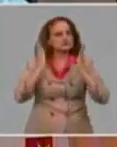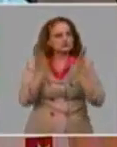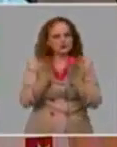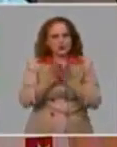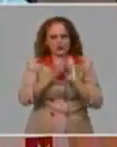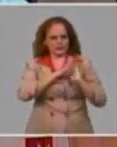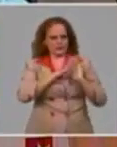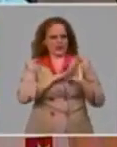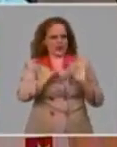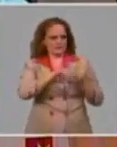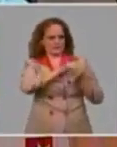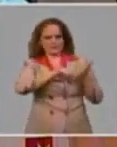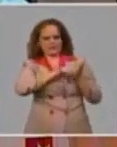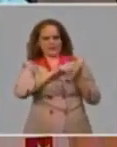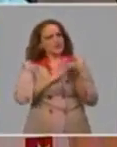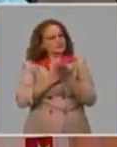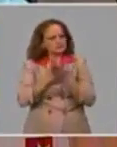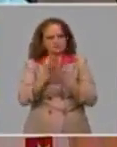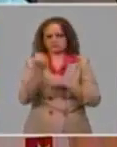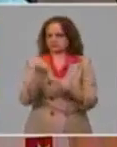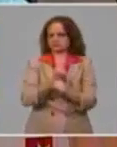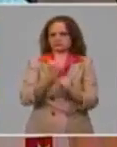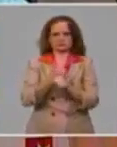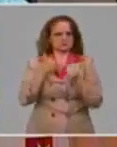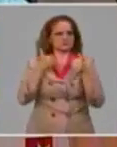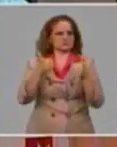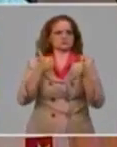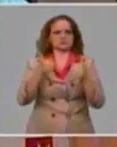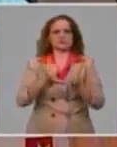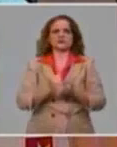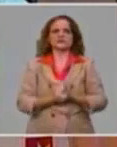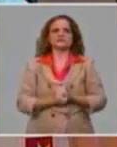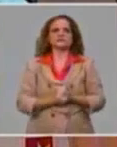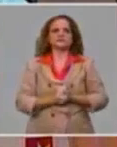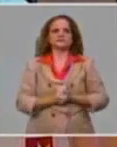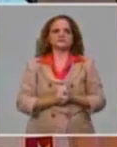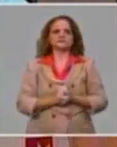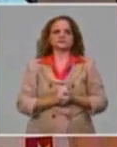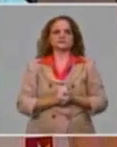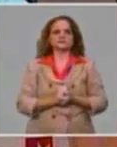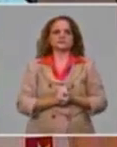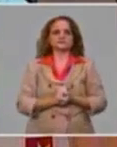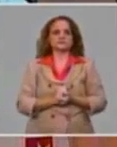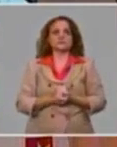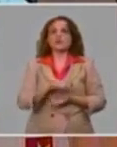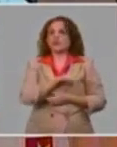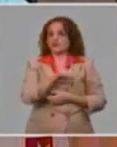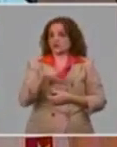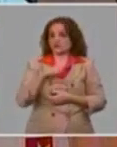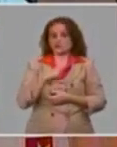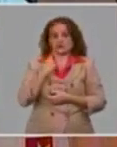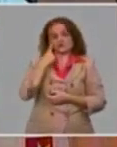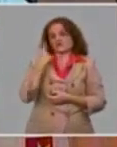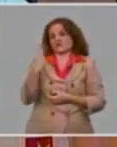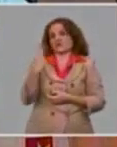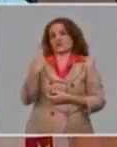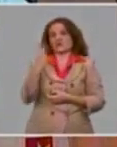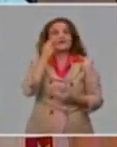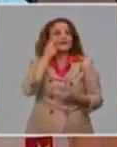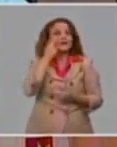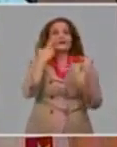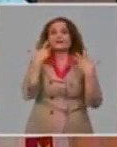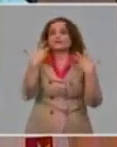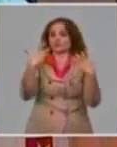seguido trabajando, dándose una importancia directa a lo que tiene que ver con el